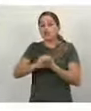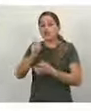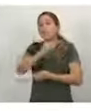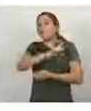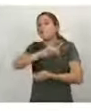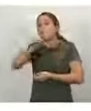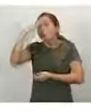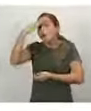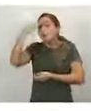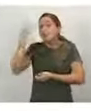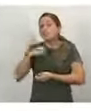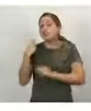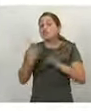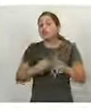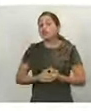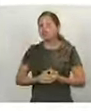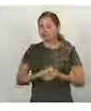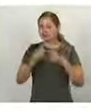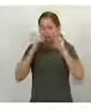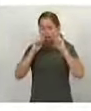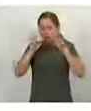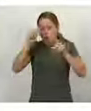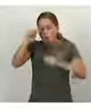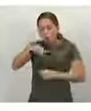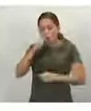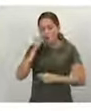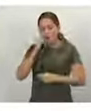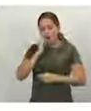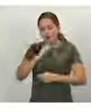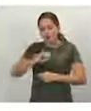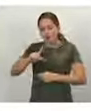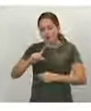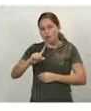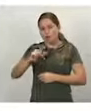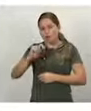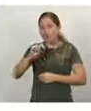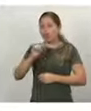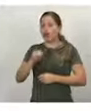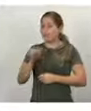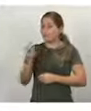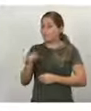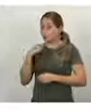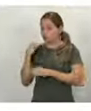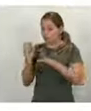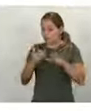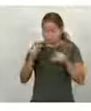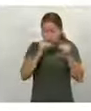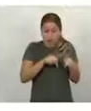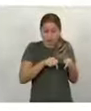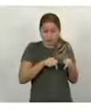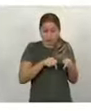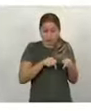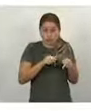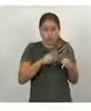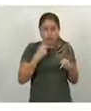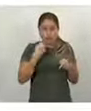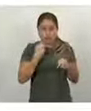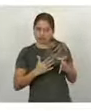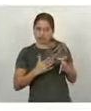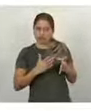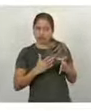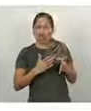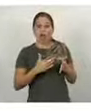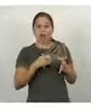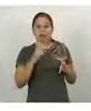muertos. Viven hoy más que nunca y sus matadores han de ver aterrorizados cómo surgen de